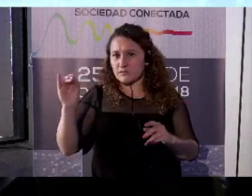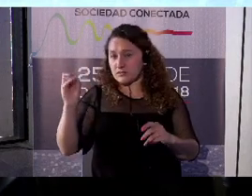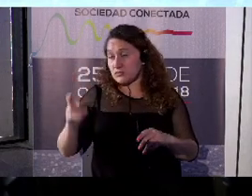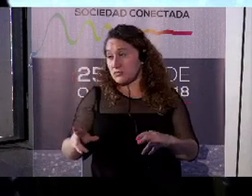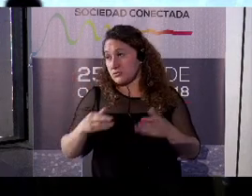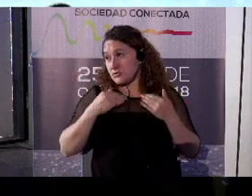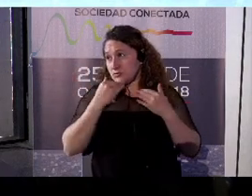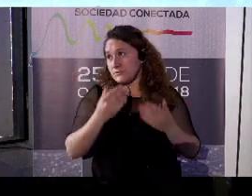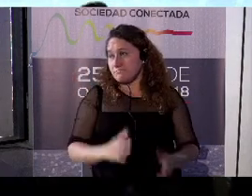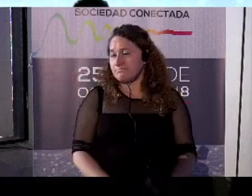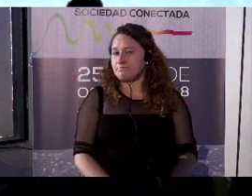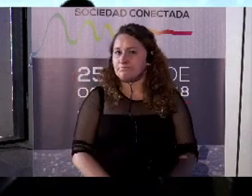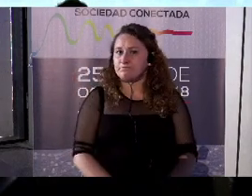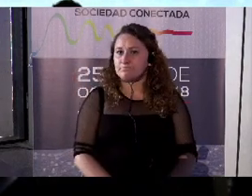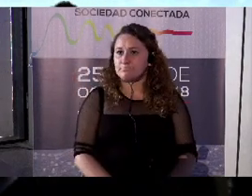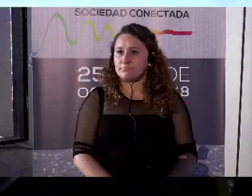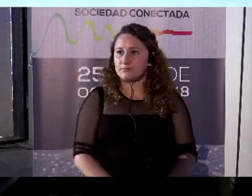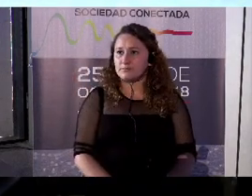cercano